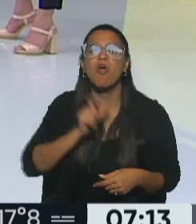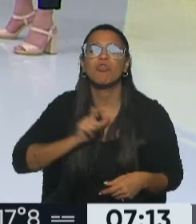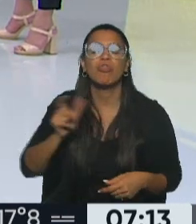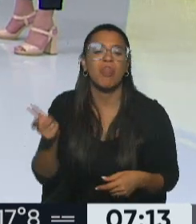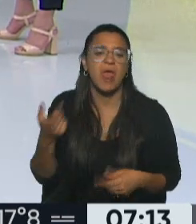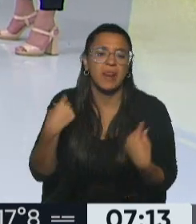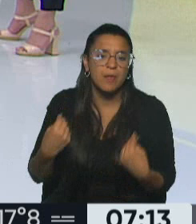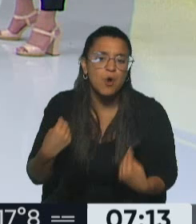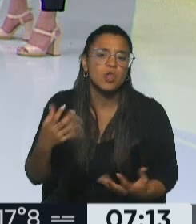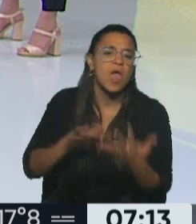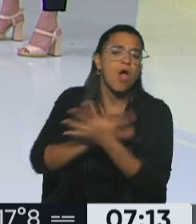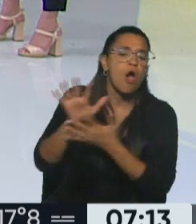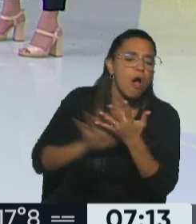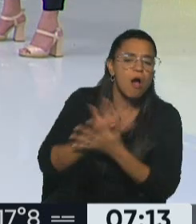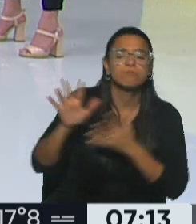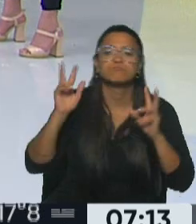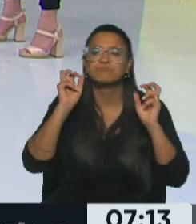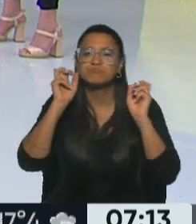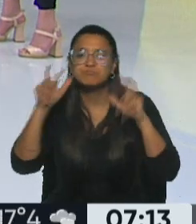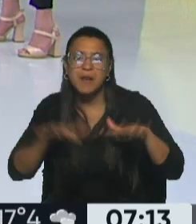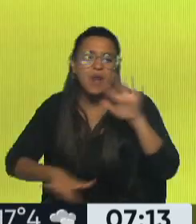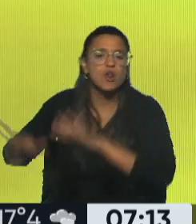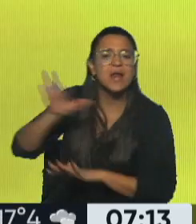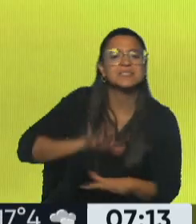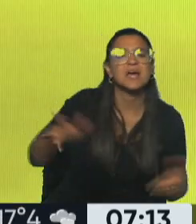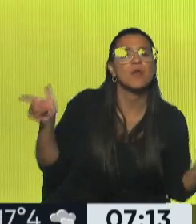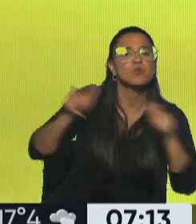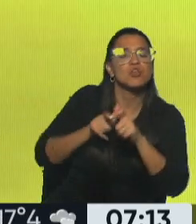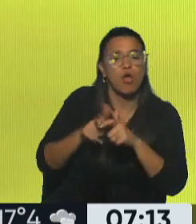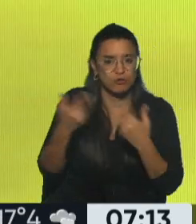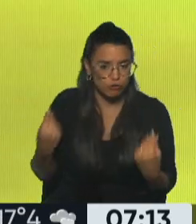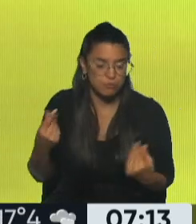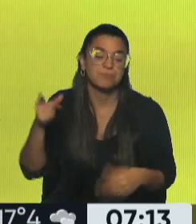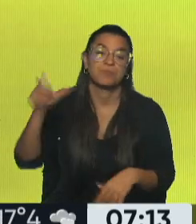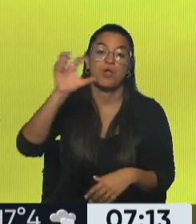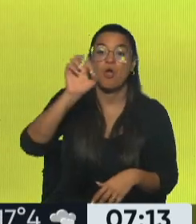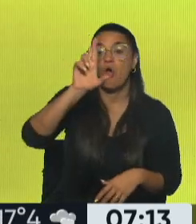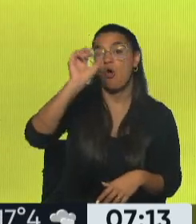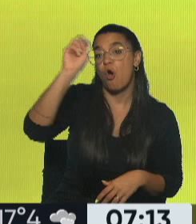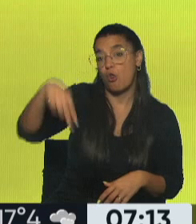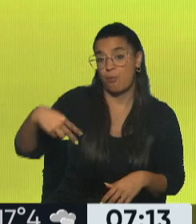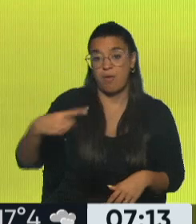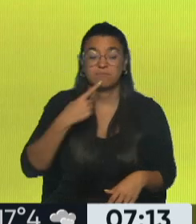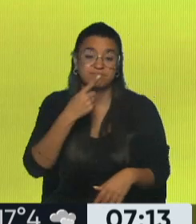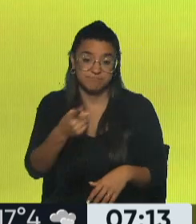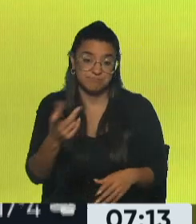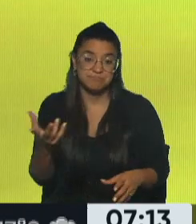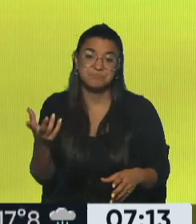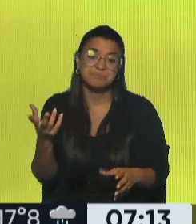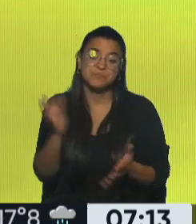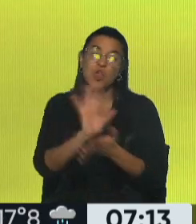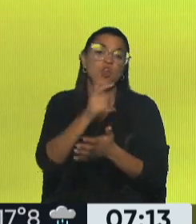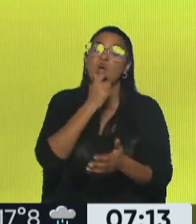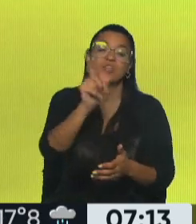organizar una reunión para resolver todas las cuestiones es decir Víctor orban se negaba a que Ucrania